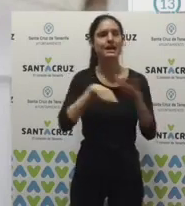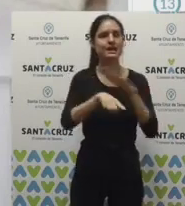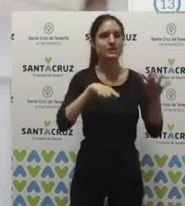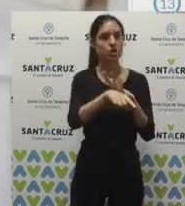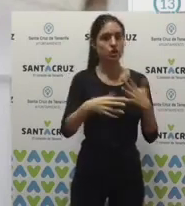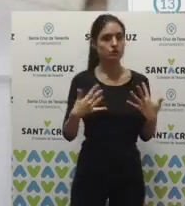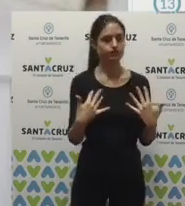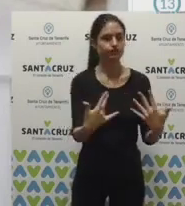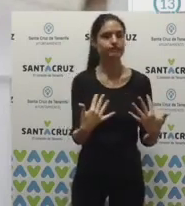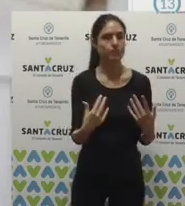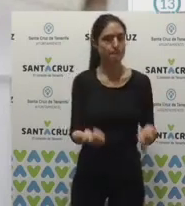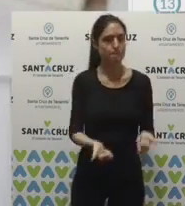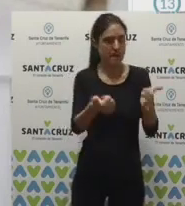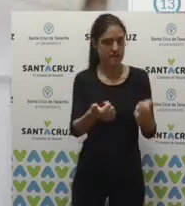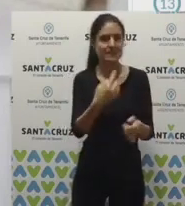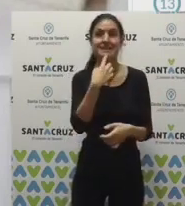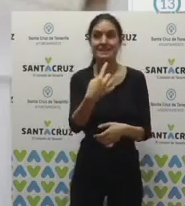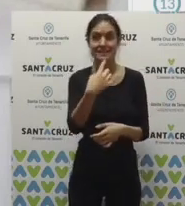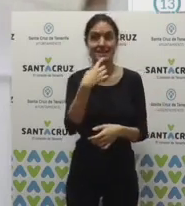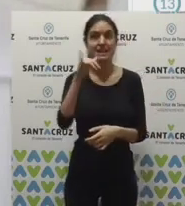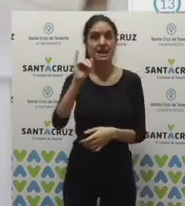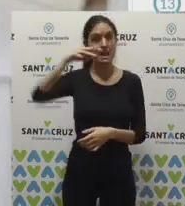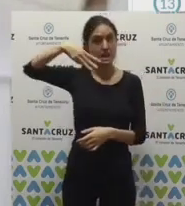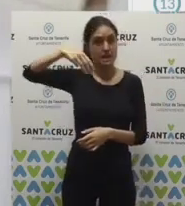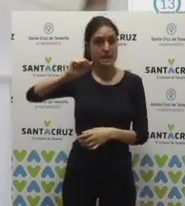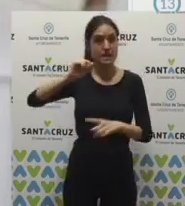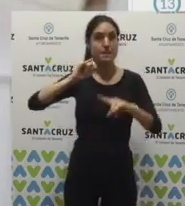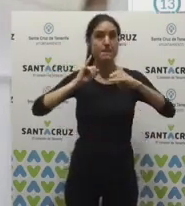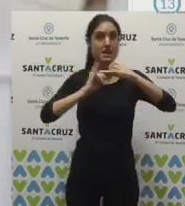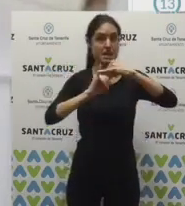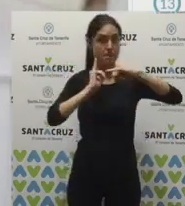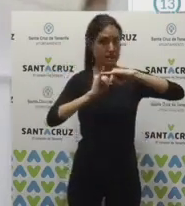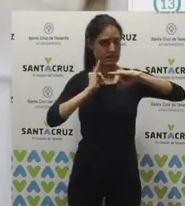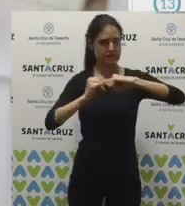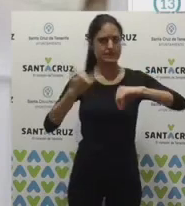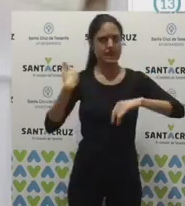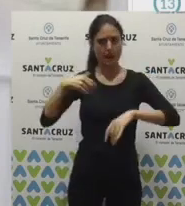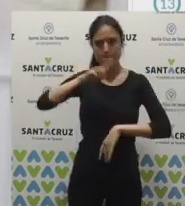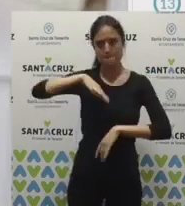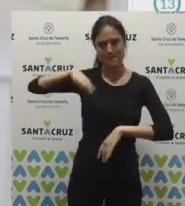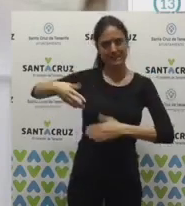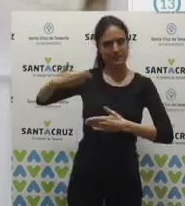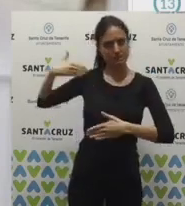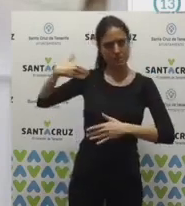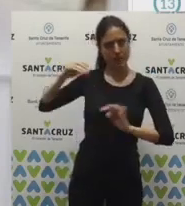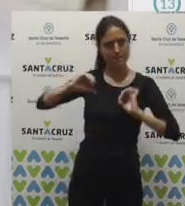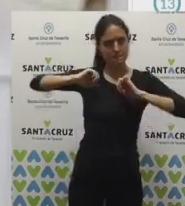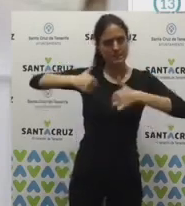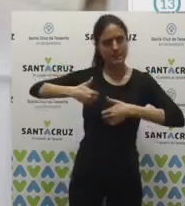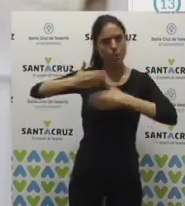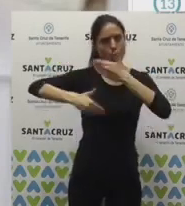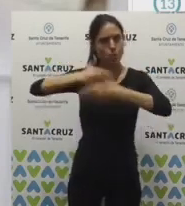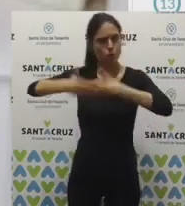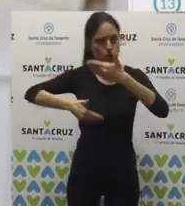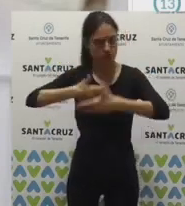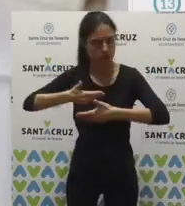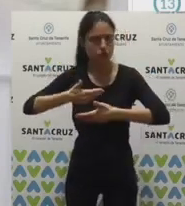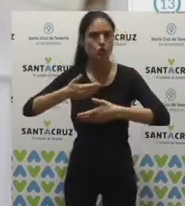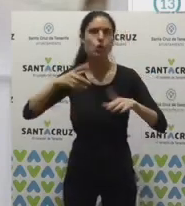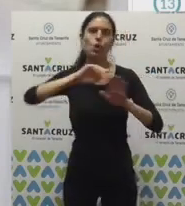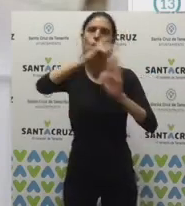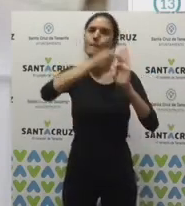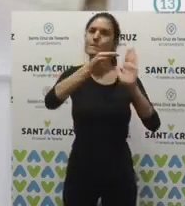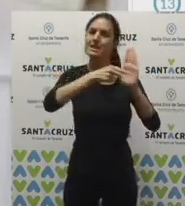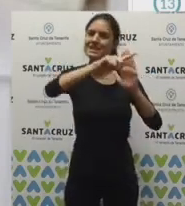decirle que en el imas desde hace unos meses hemos empezado un proceso continuo de incorporación de medidas de orden administrativo